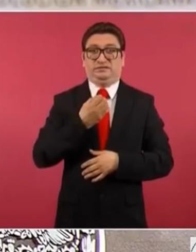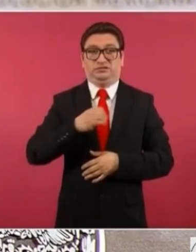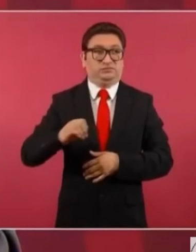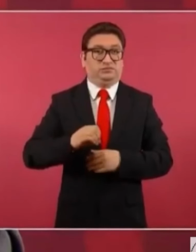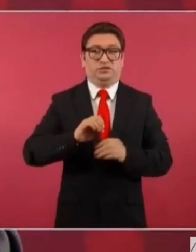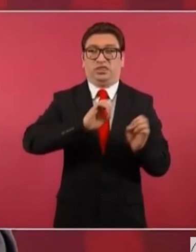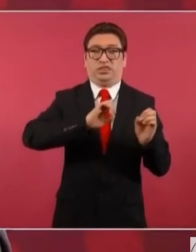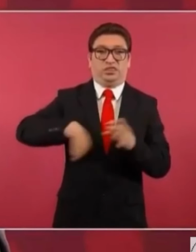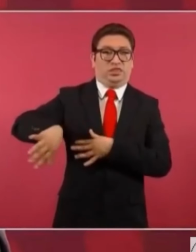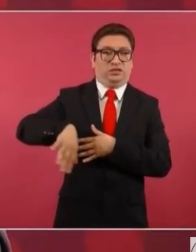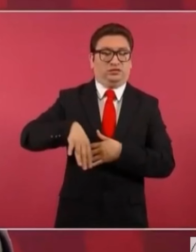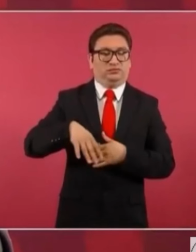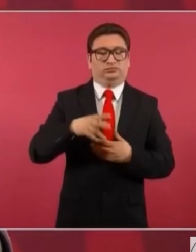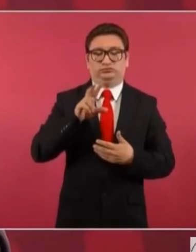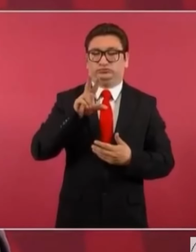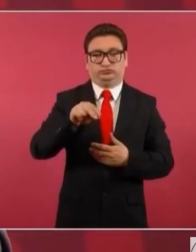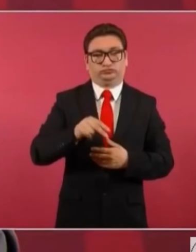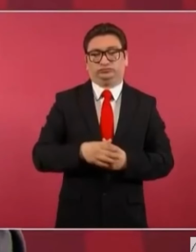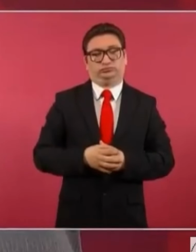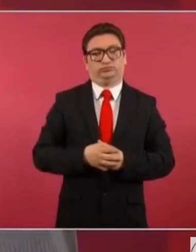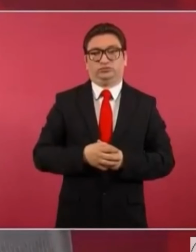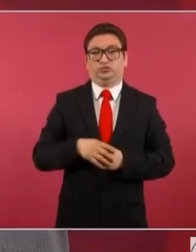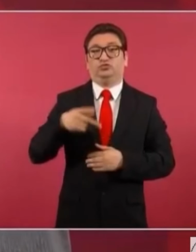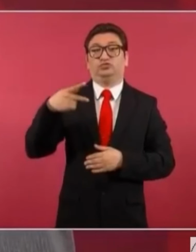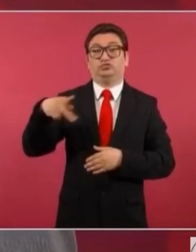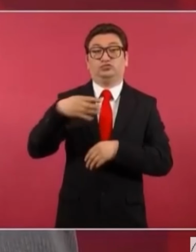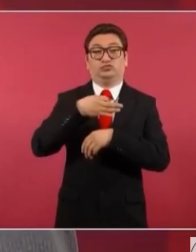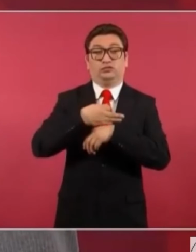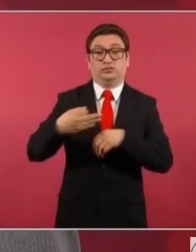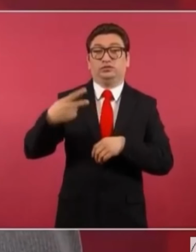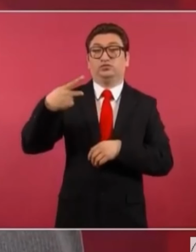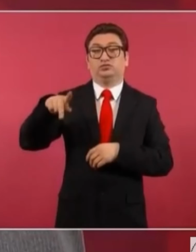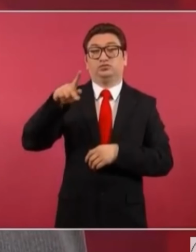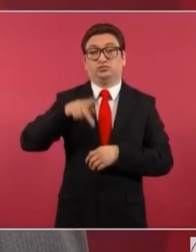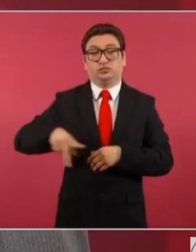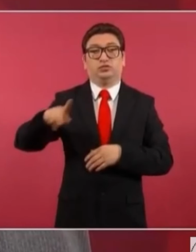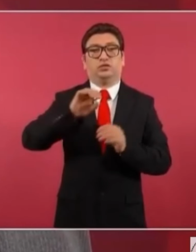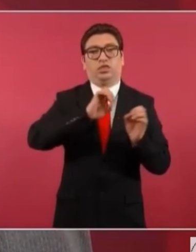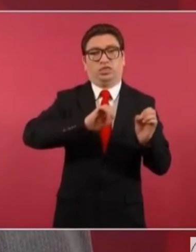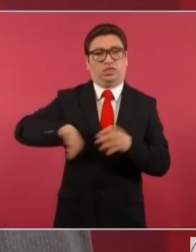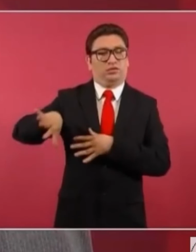sus pueblos, a sus familias,